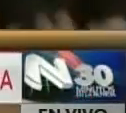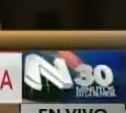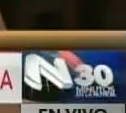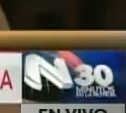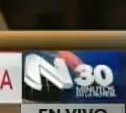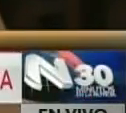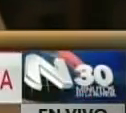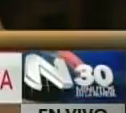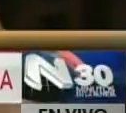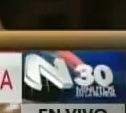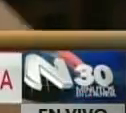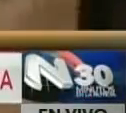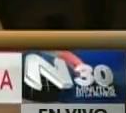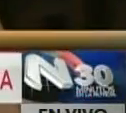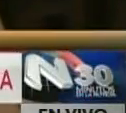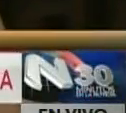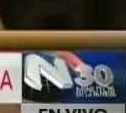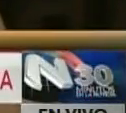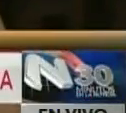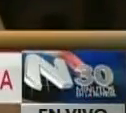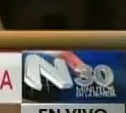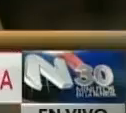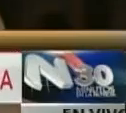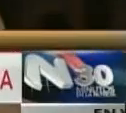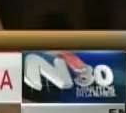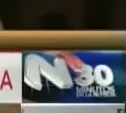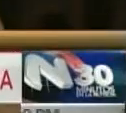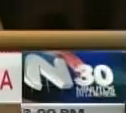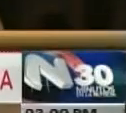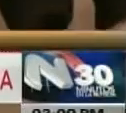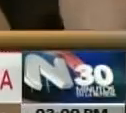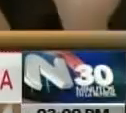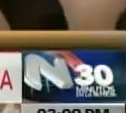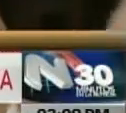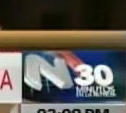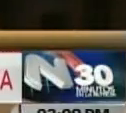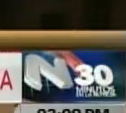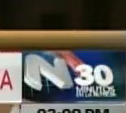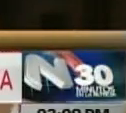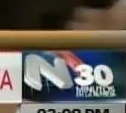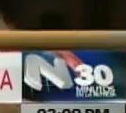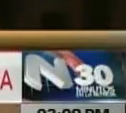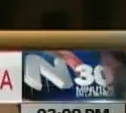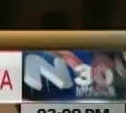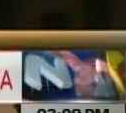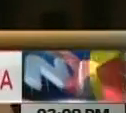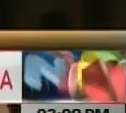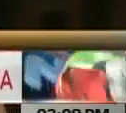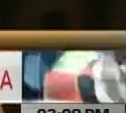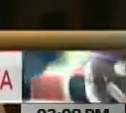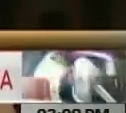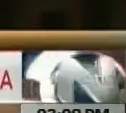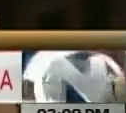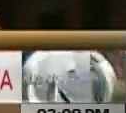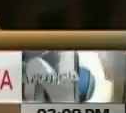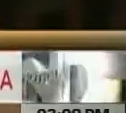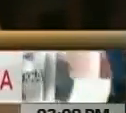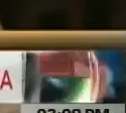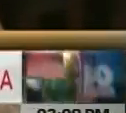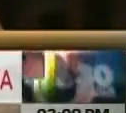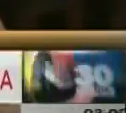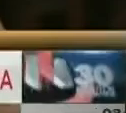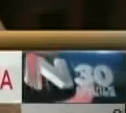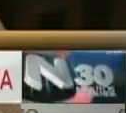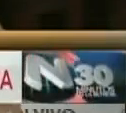Está claro que la intención de las partes es llegar cuanto antes a un acuerdo final. Timochenko decía hace unos instantes en su